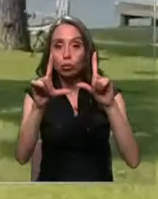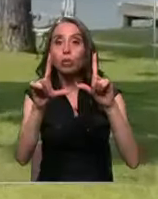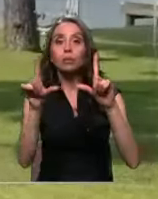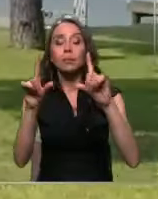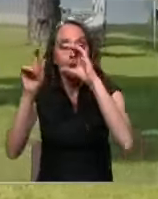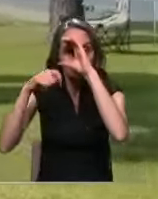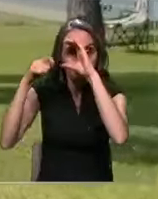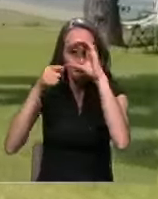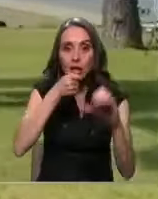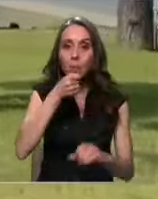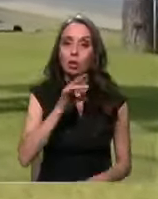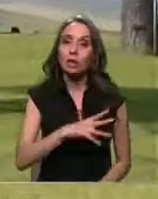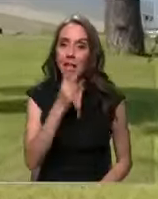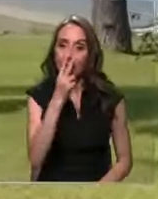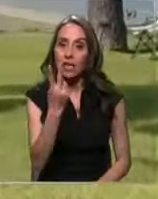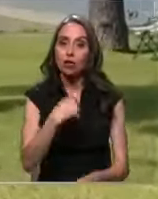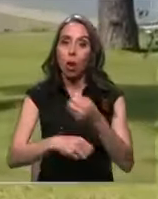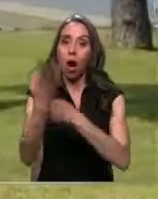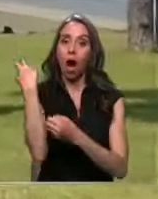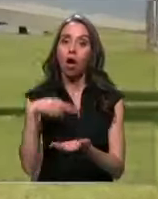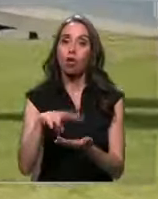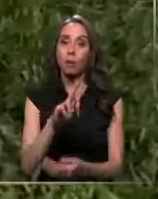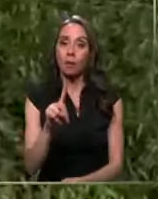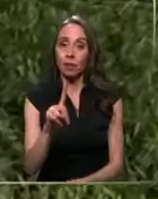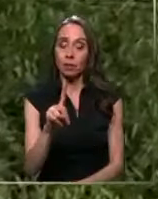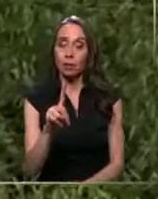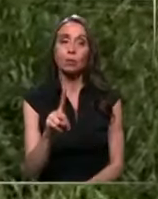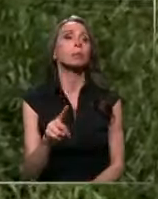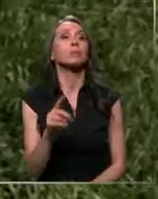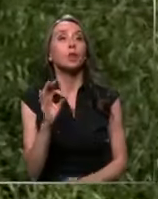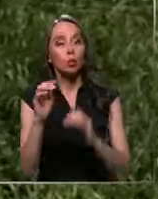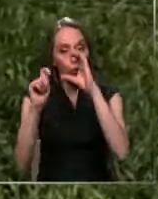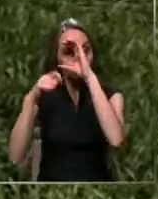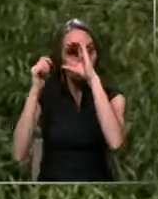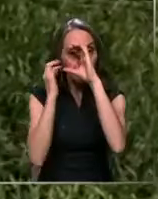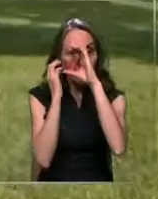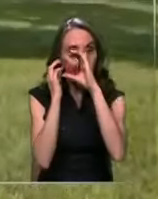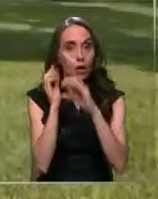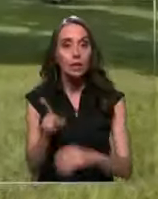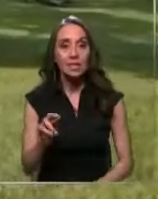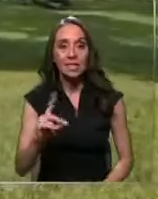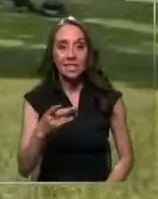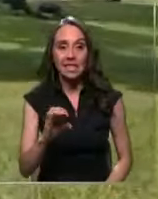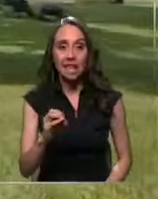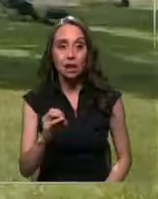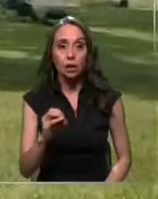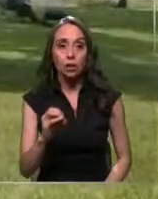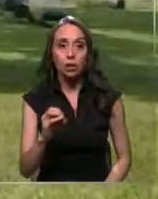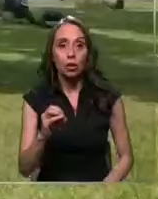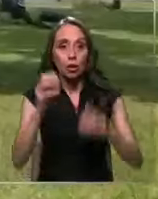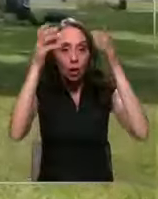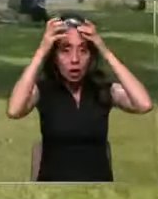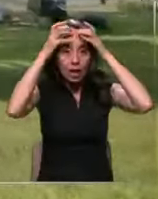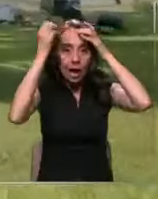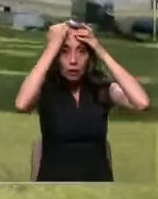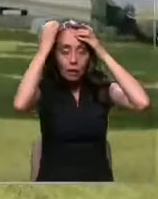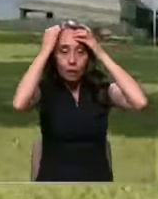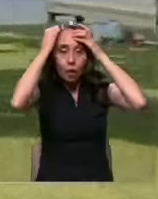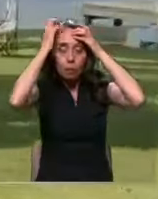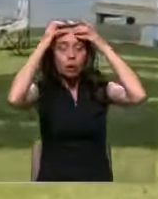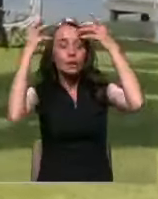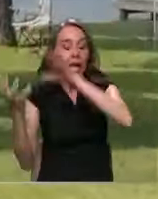por reportajes de Chilevisión en 2021. En plena grabación, Sergio dejaría caer su casco y un improperio